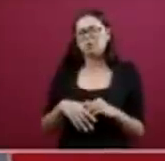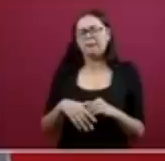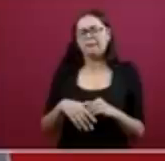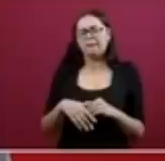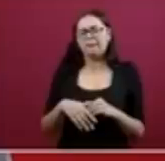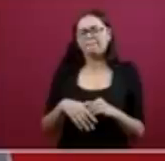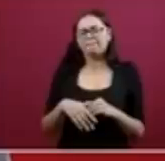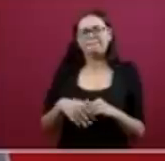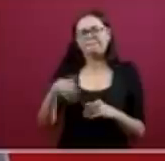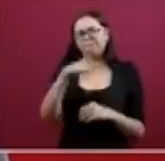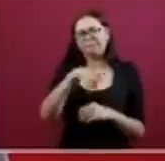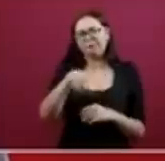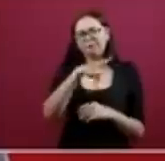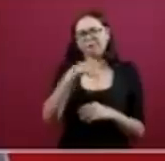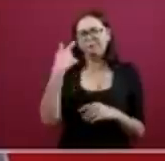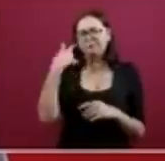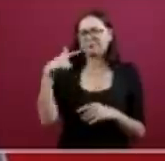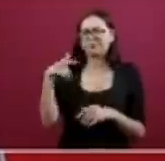están fuera de la ley